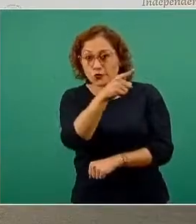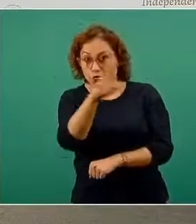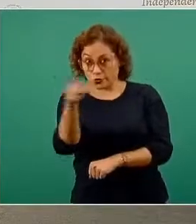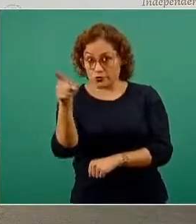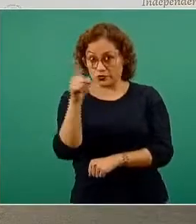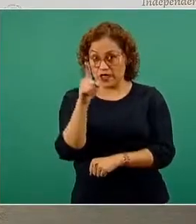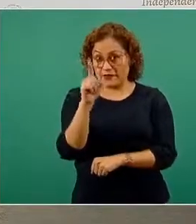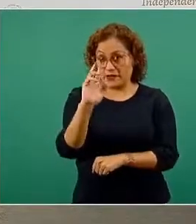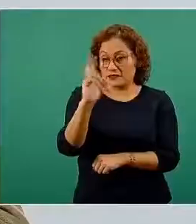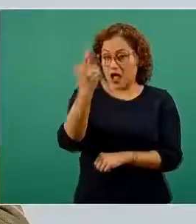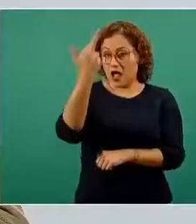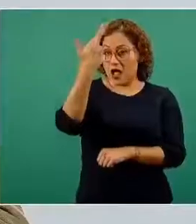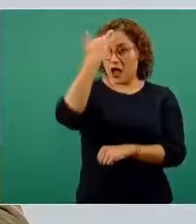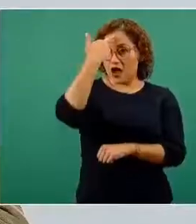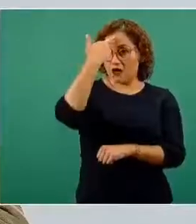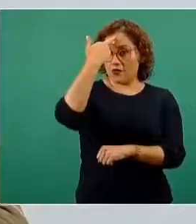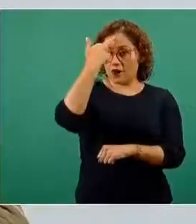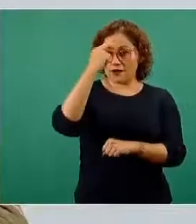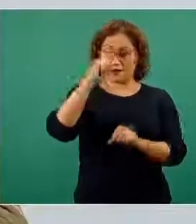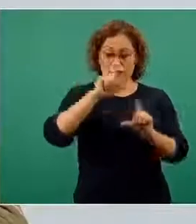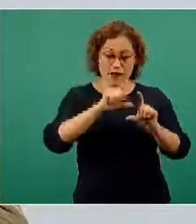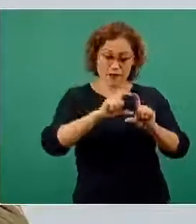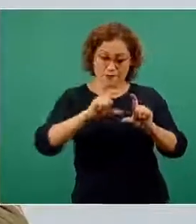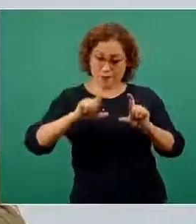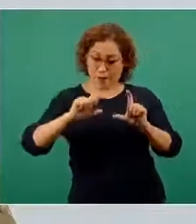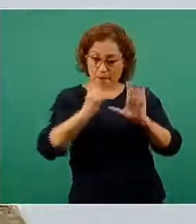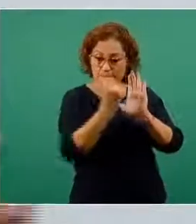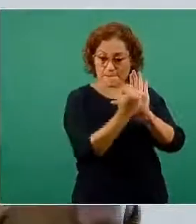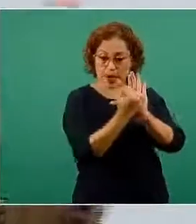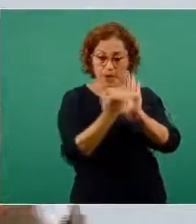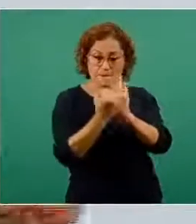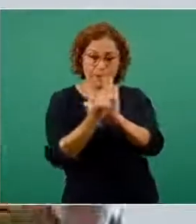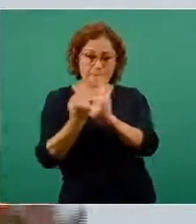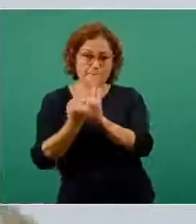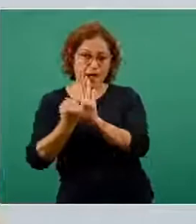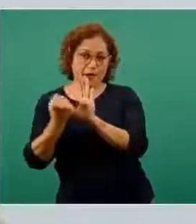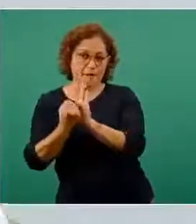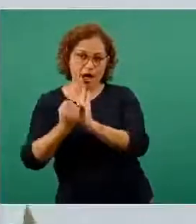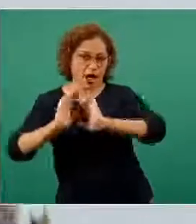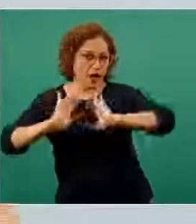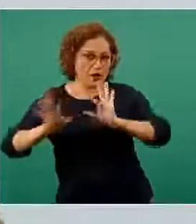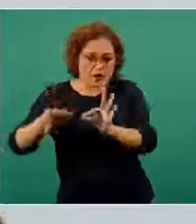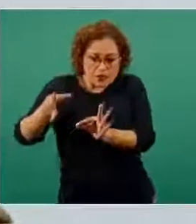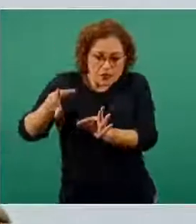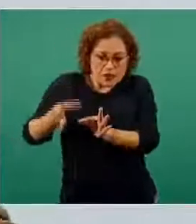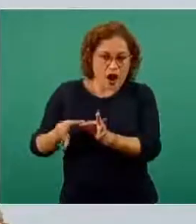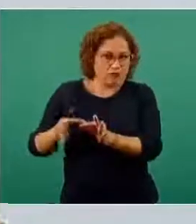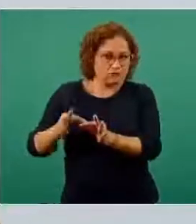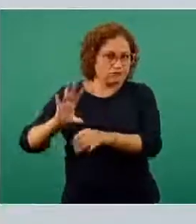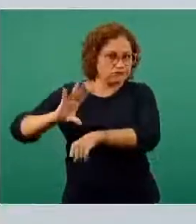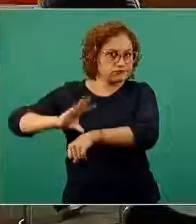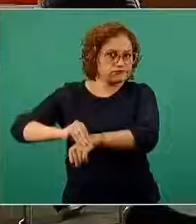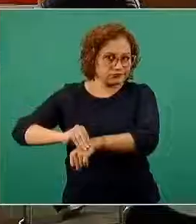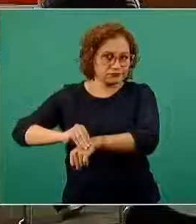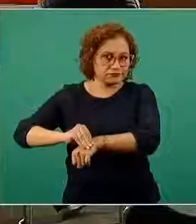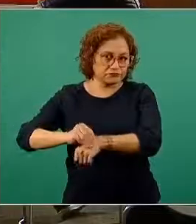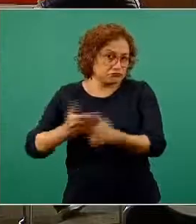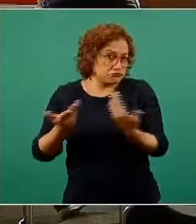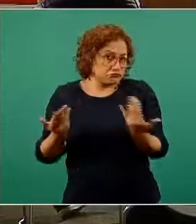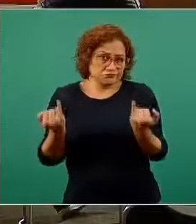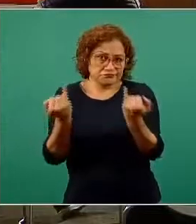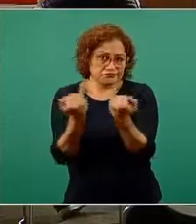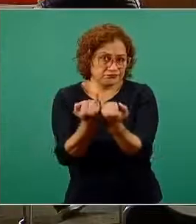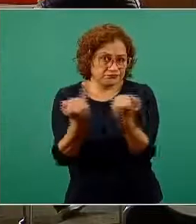evaluadas, autorizadas, son equivalentes. Ha habido, y por eso el hablar sobre